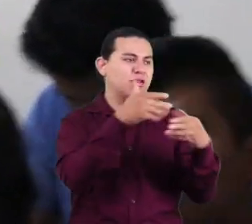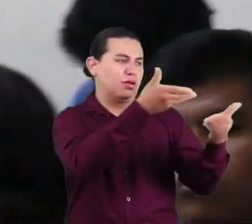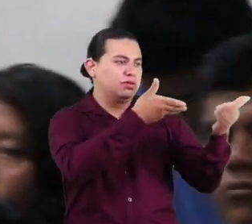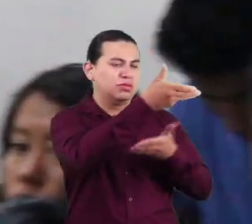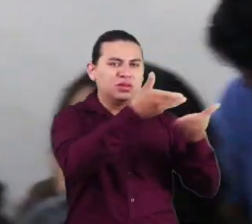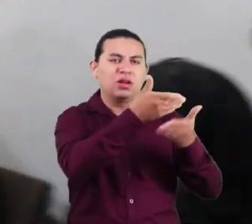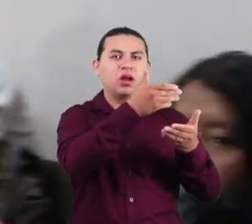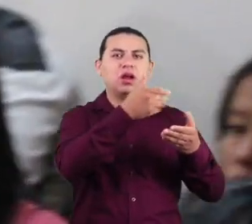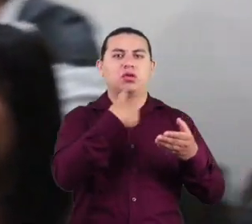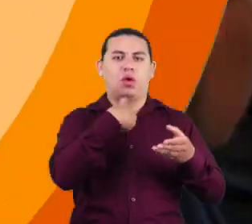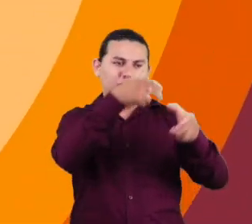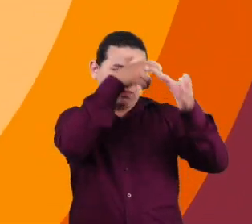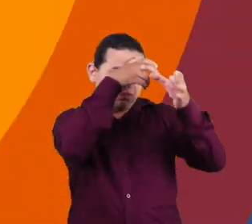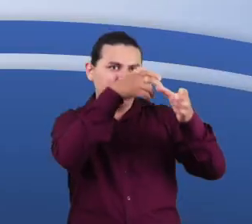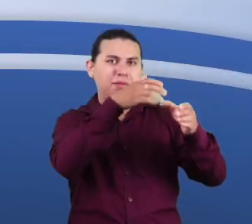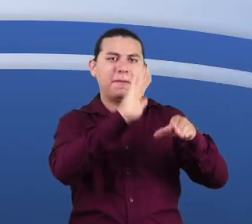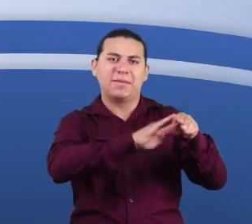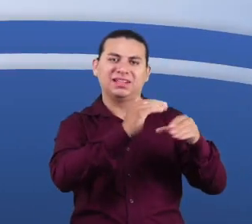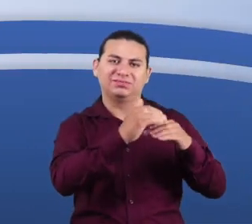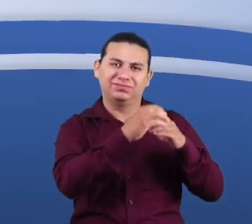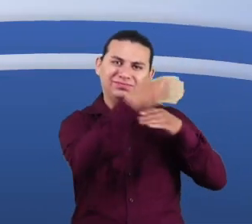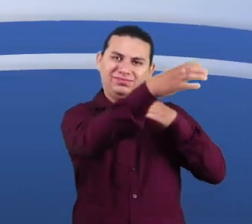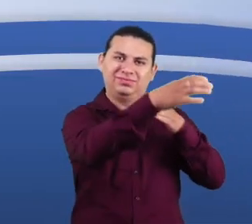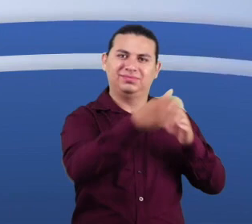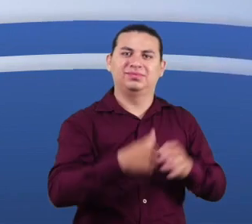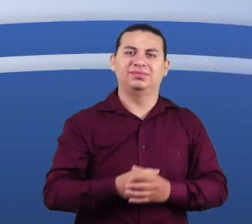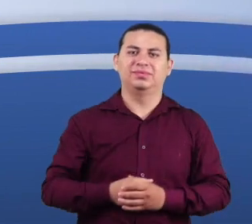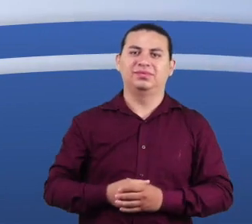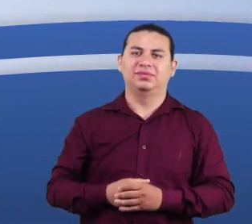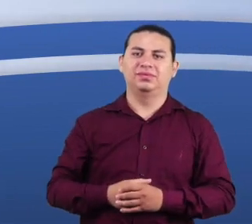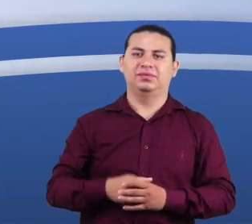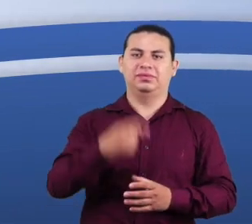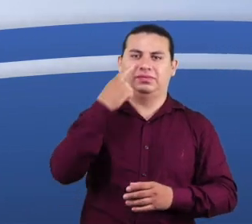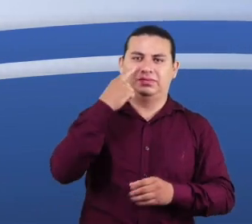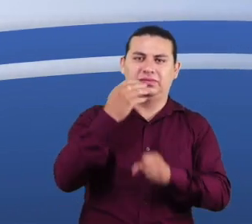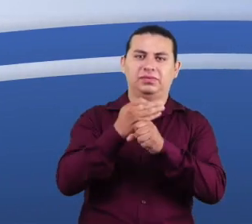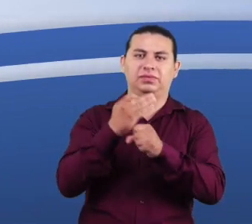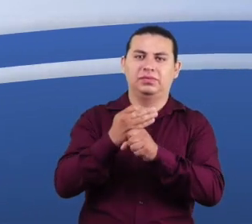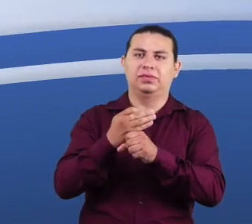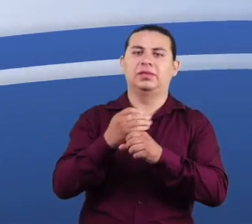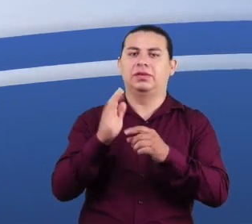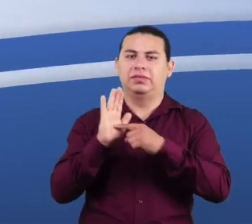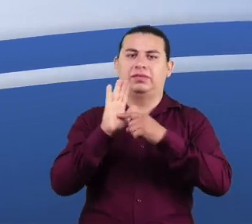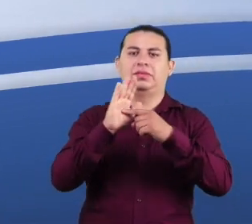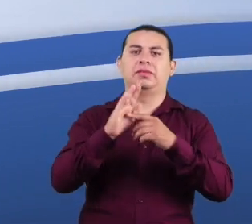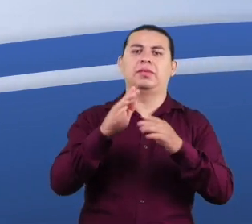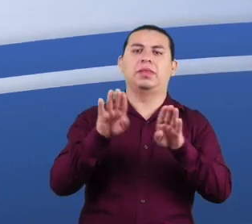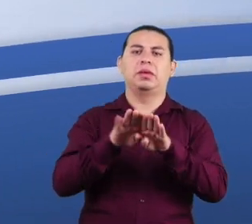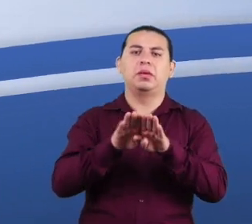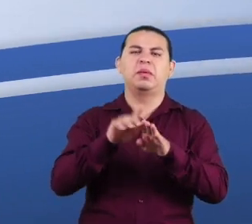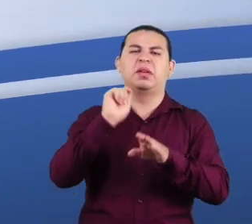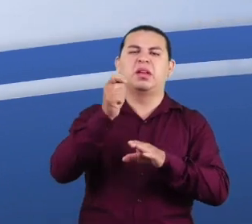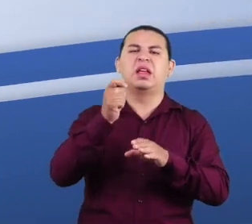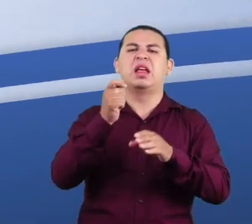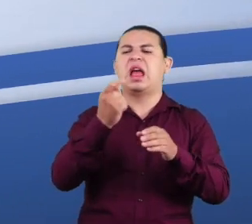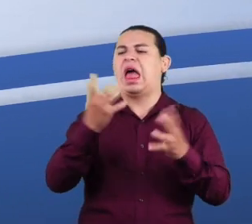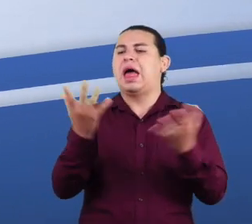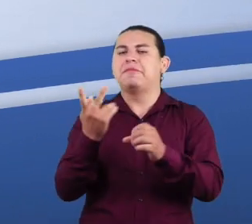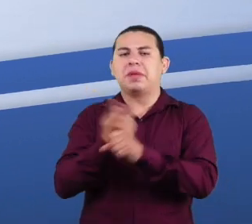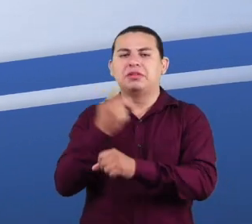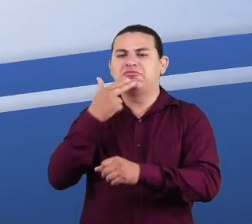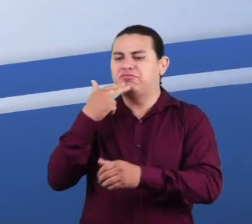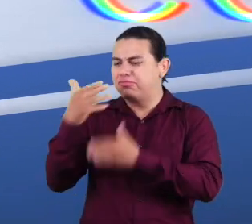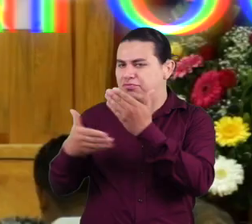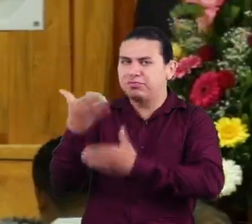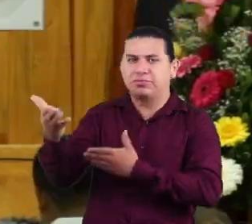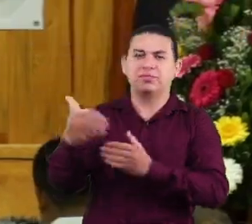todo enriquecer el conocimiento. También la Escuela de Cultura Física y Deporte y la Facultad de Veterinaria rindieron su informe. Veamos este